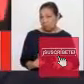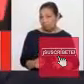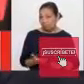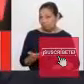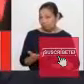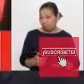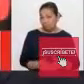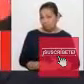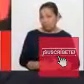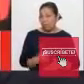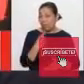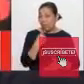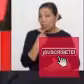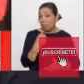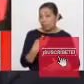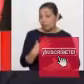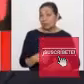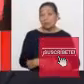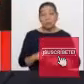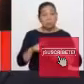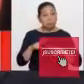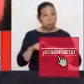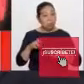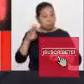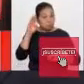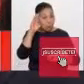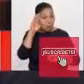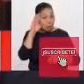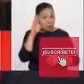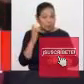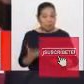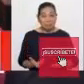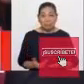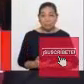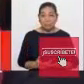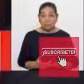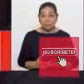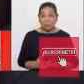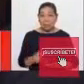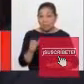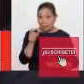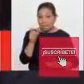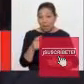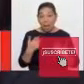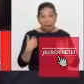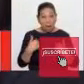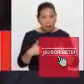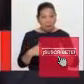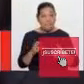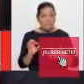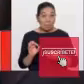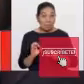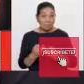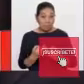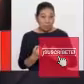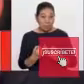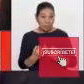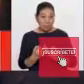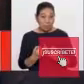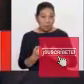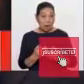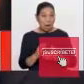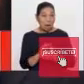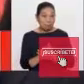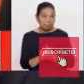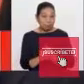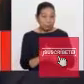Presumiblemente, según también investigación policial, pues esta persona sería padre de familia de uno de los